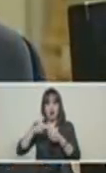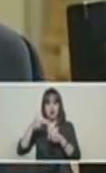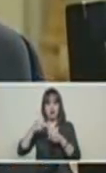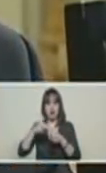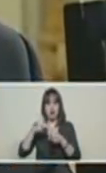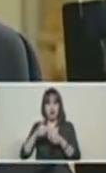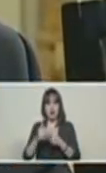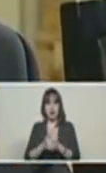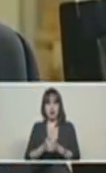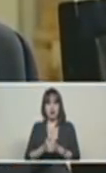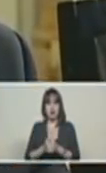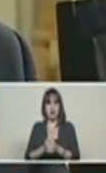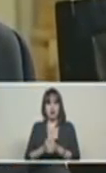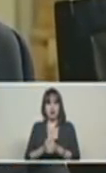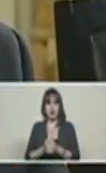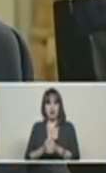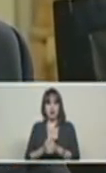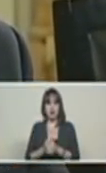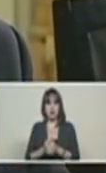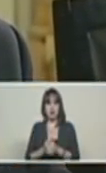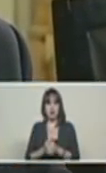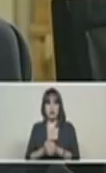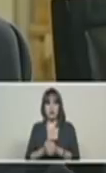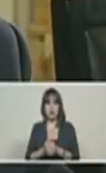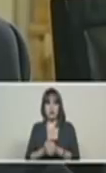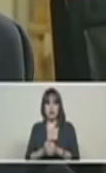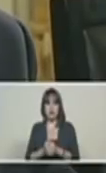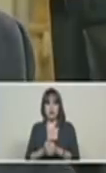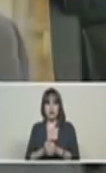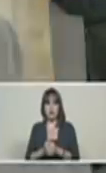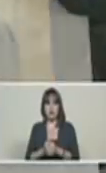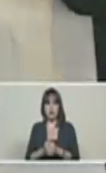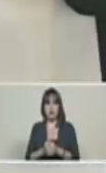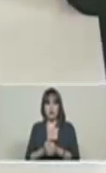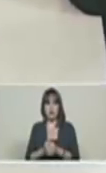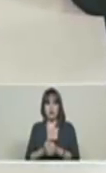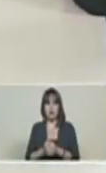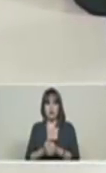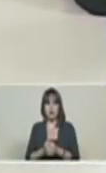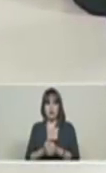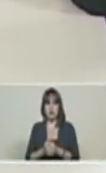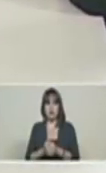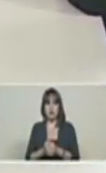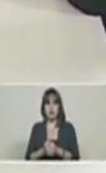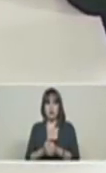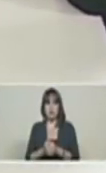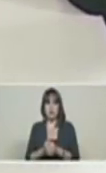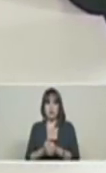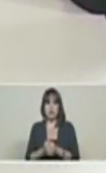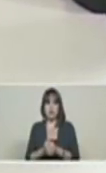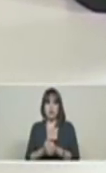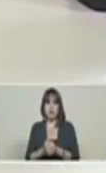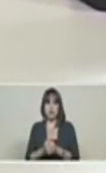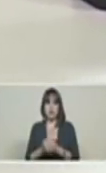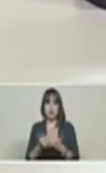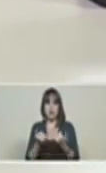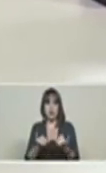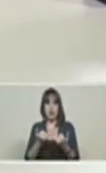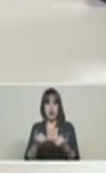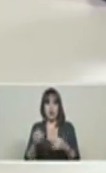en periodo de prueba en 8 estados de la República, fundamentalmente en los estados fronterizos,